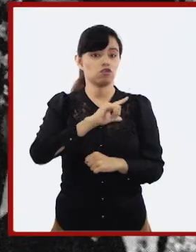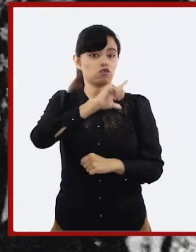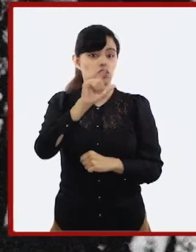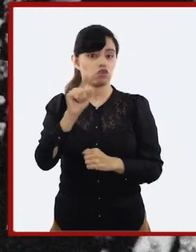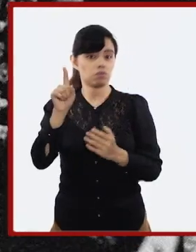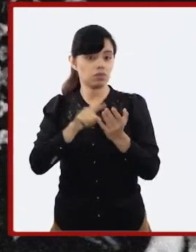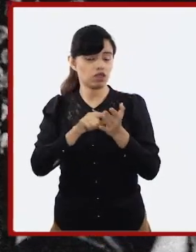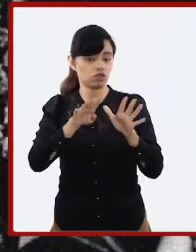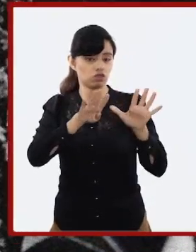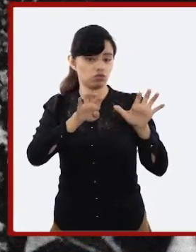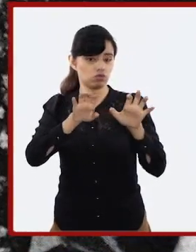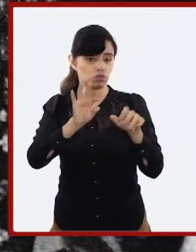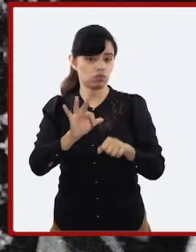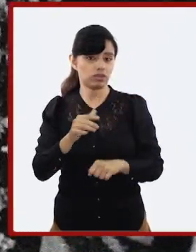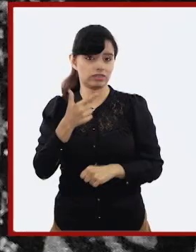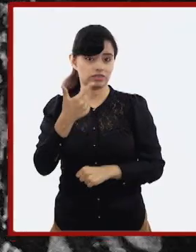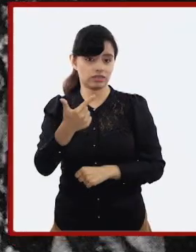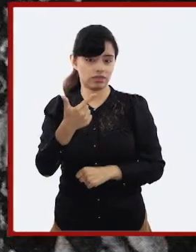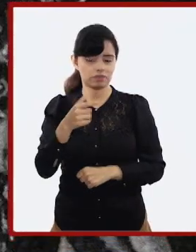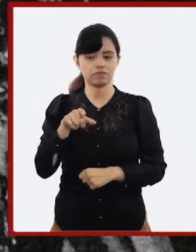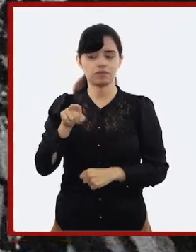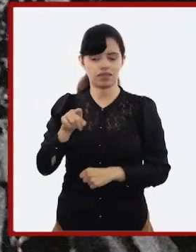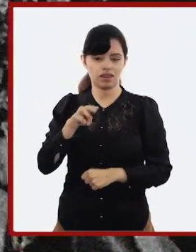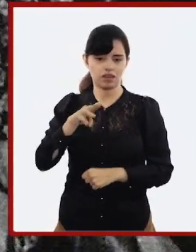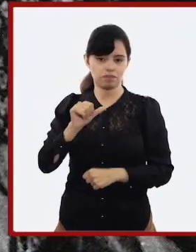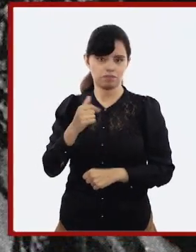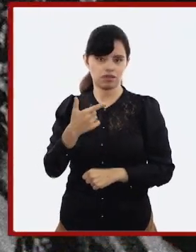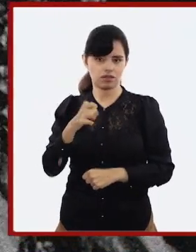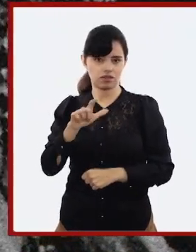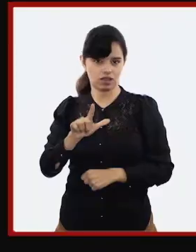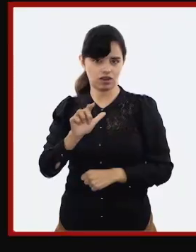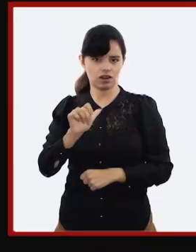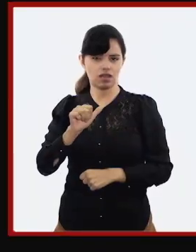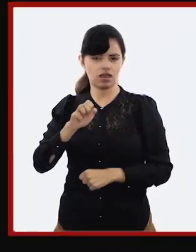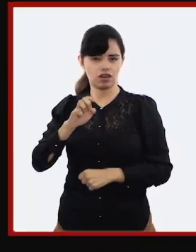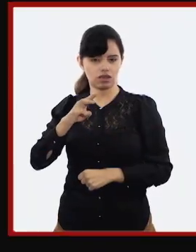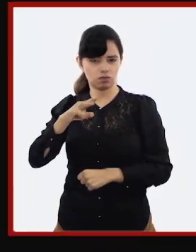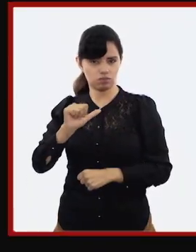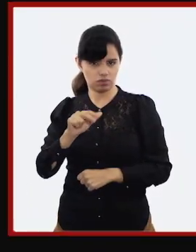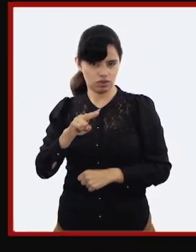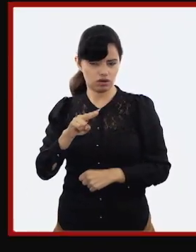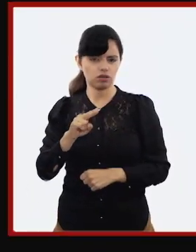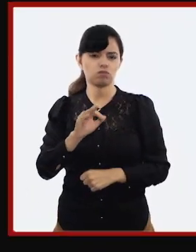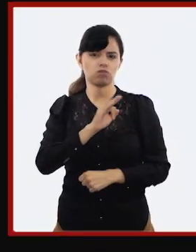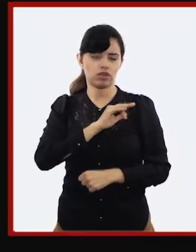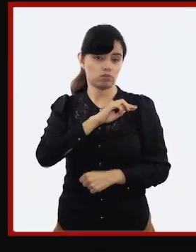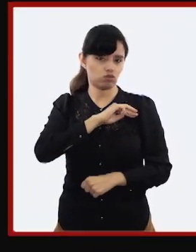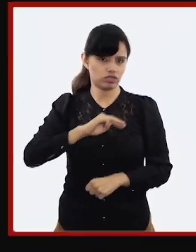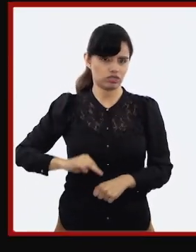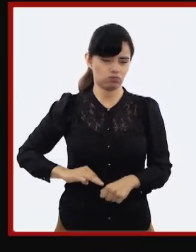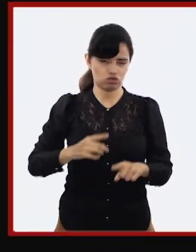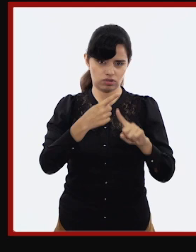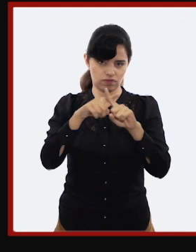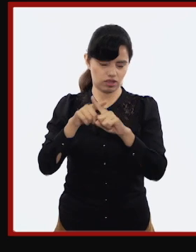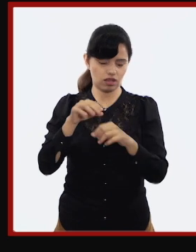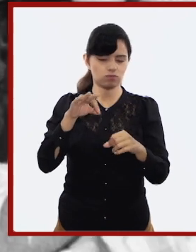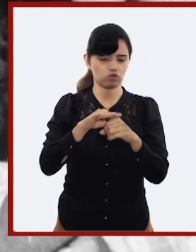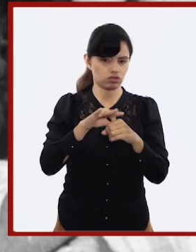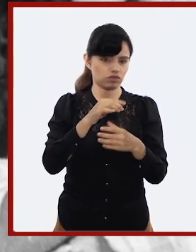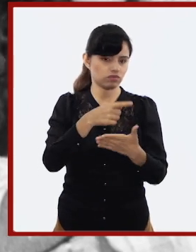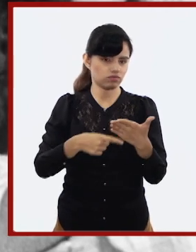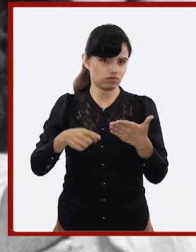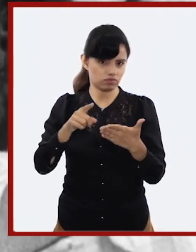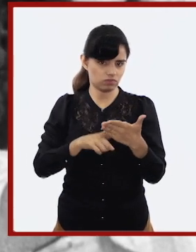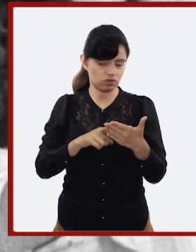1947 que Miguel Alemán logró que se otorgara el voto a nivel municipal y Adolfo Ruiz Cortines en el nivel federal hasta